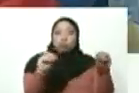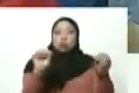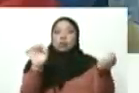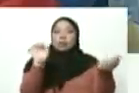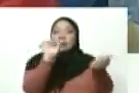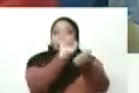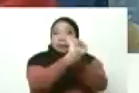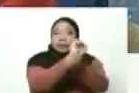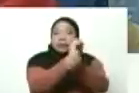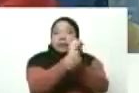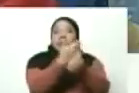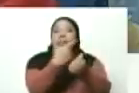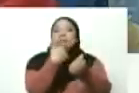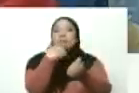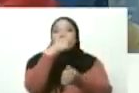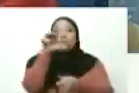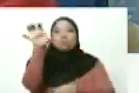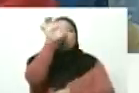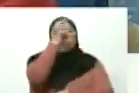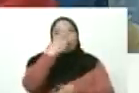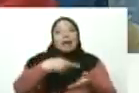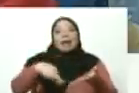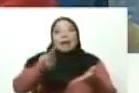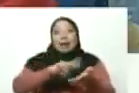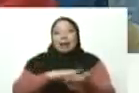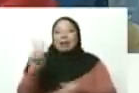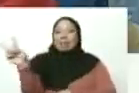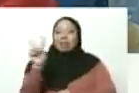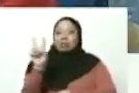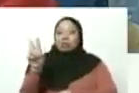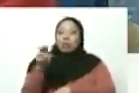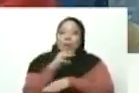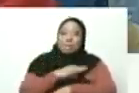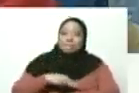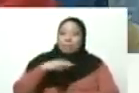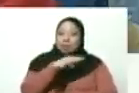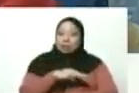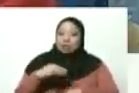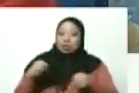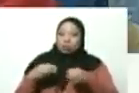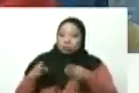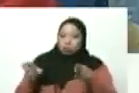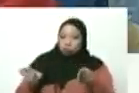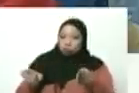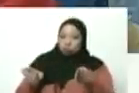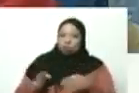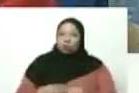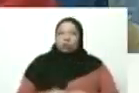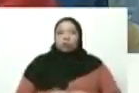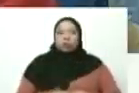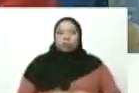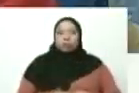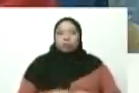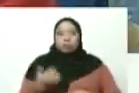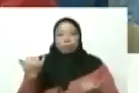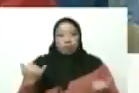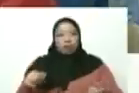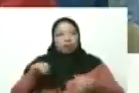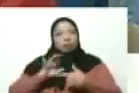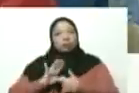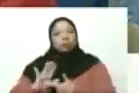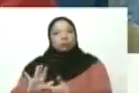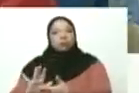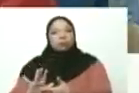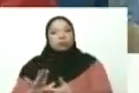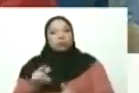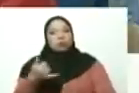extradición por el estado venezolano vía ministerio público en este caso se ha demostrado que el